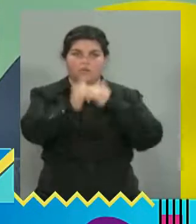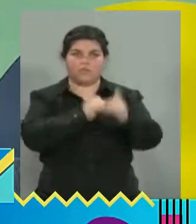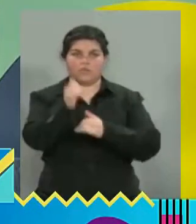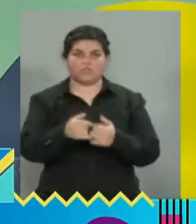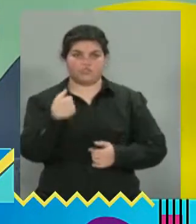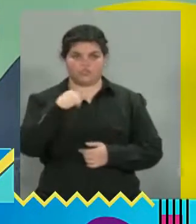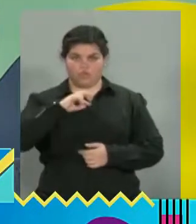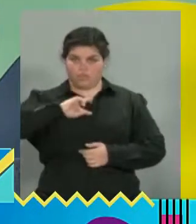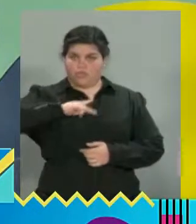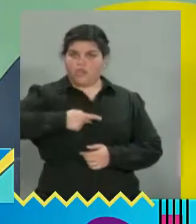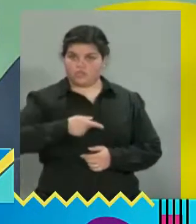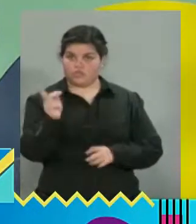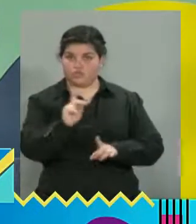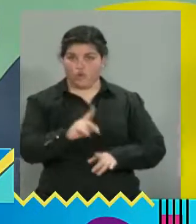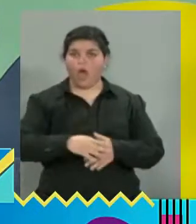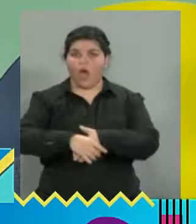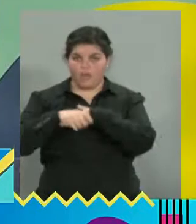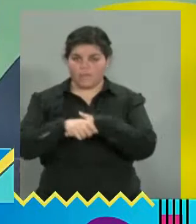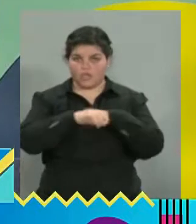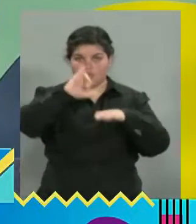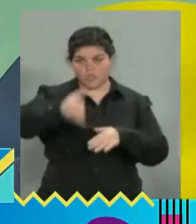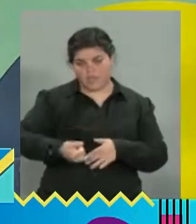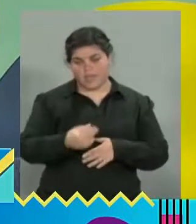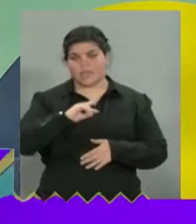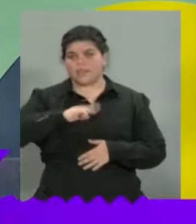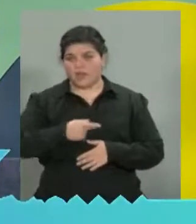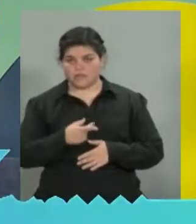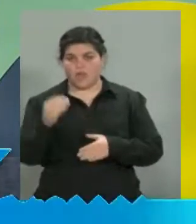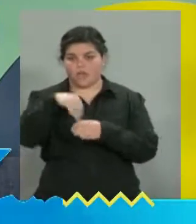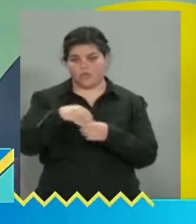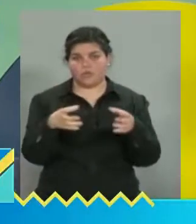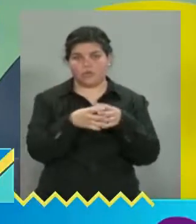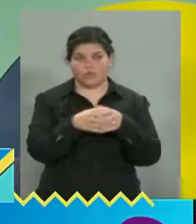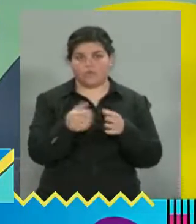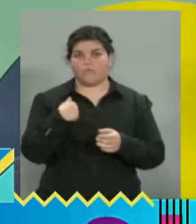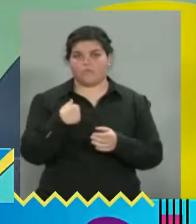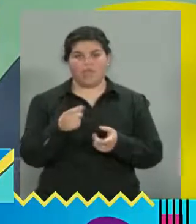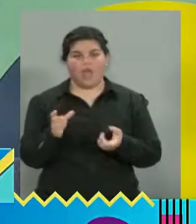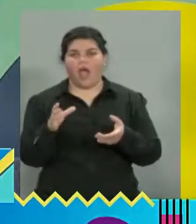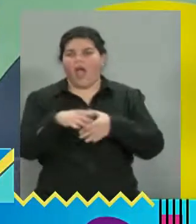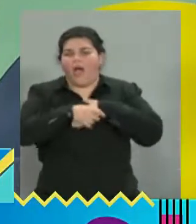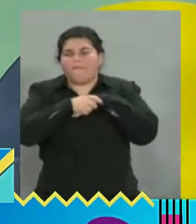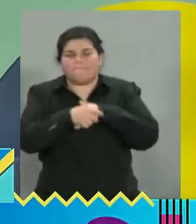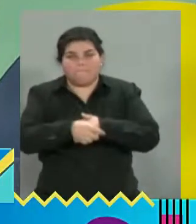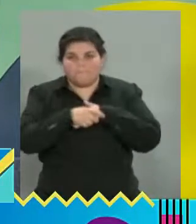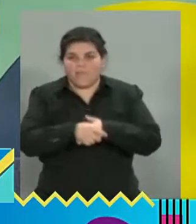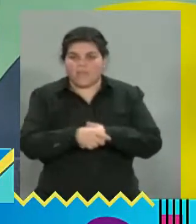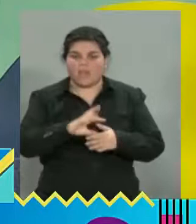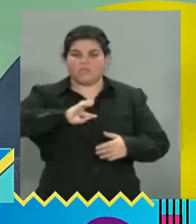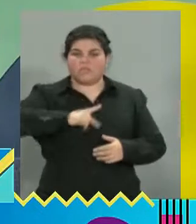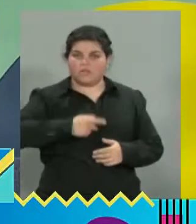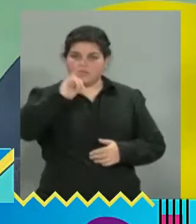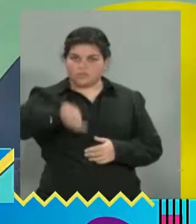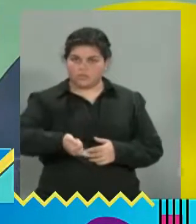persona trans, tengo gente amiga trans en la agrupación, mi mejor amiga es trans, o sea, y he acompañado